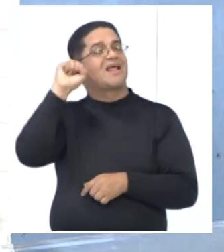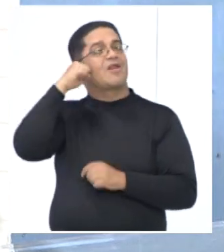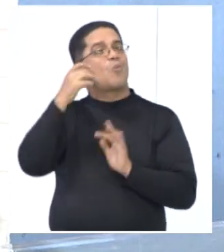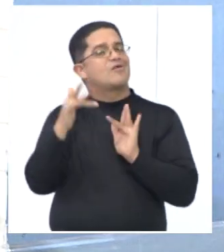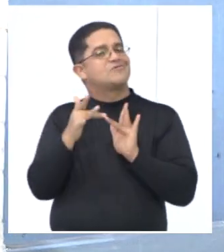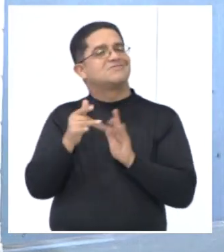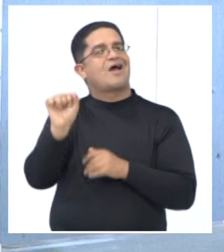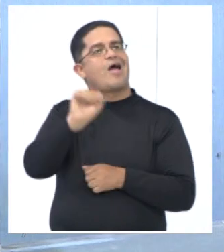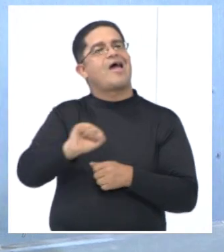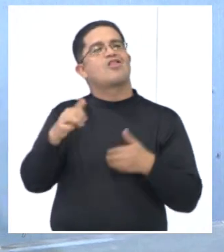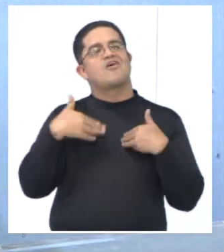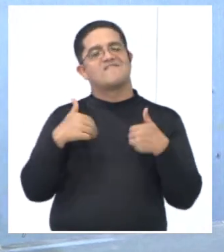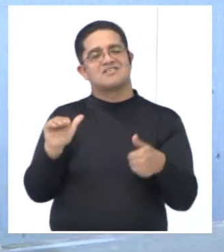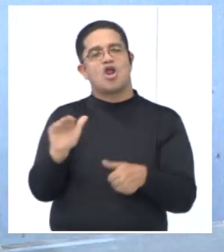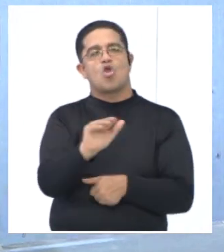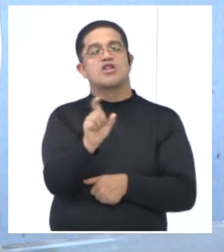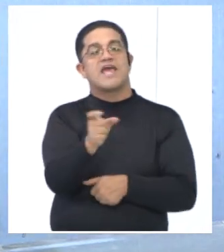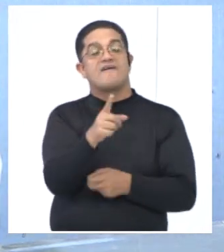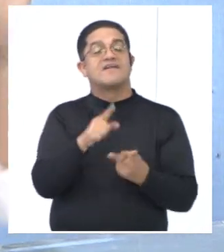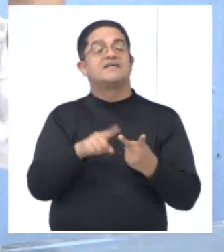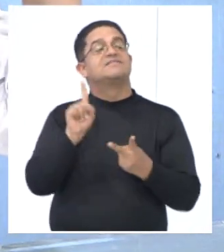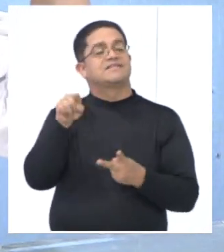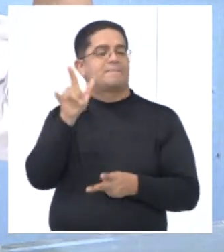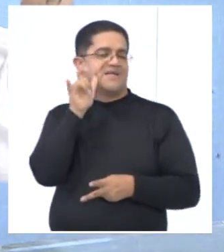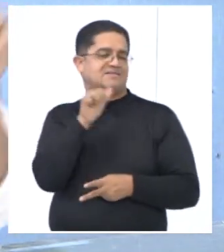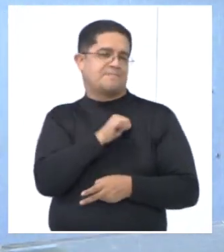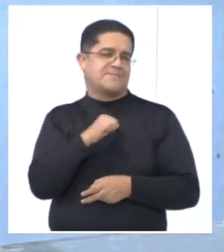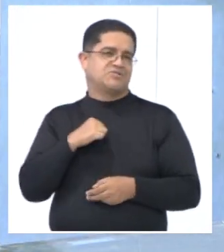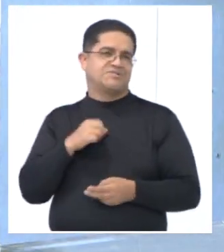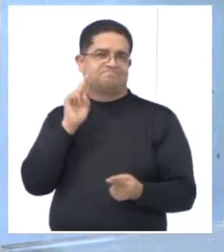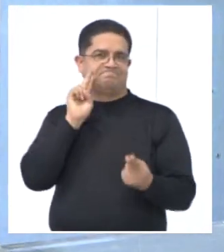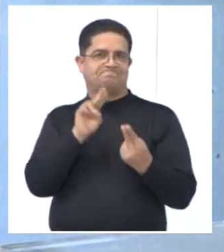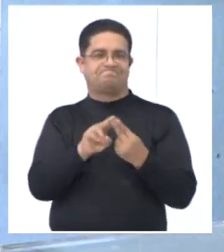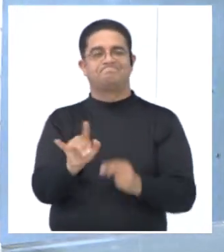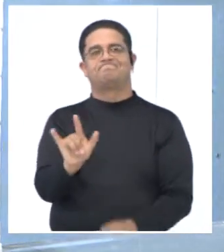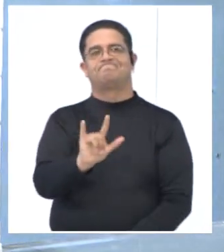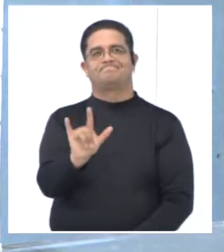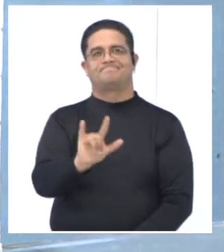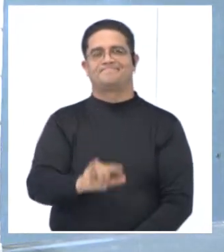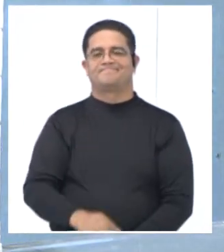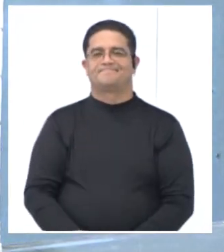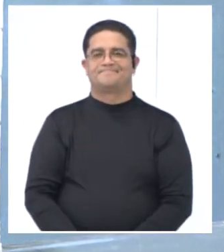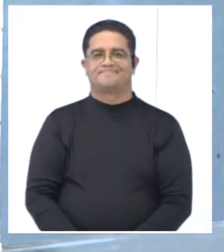nuestras redes, @salud_gb, @DanielaJSalas, será hasta una próxima oportunidad.